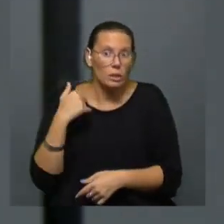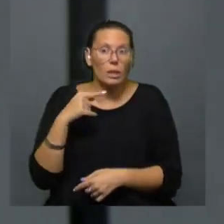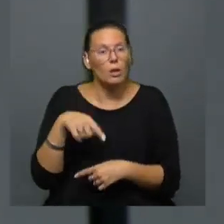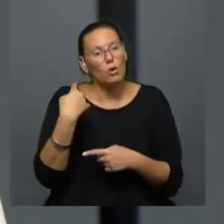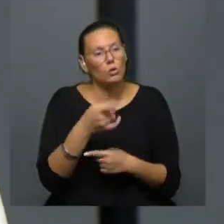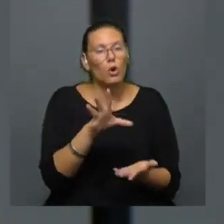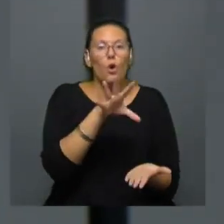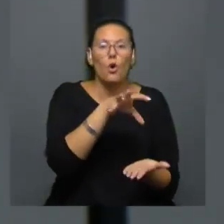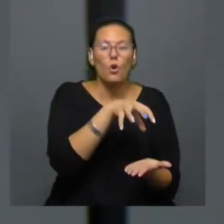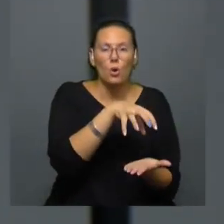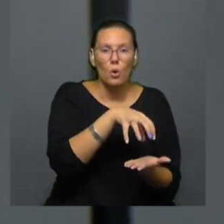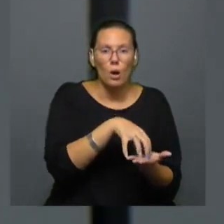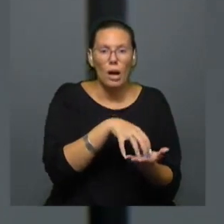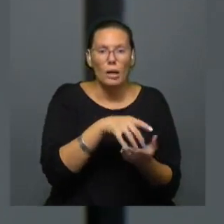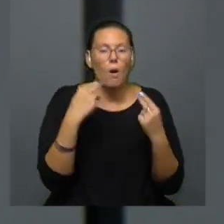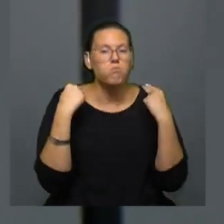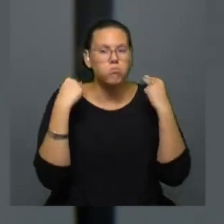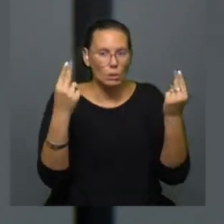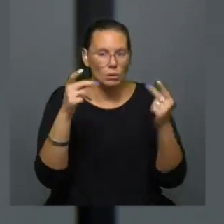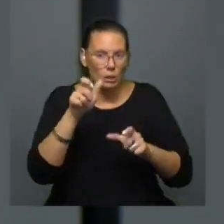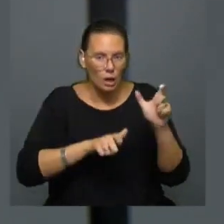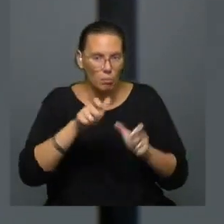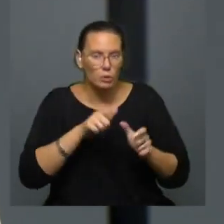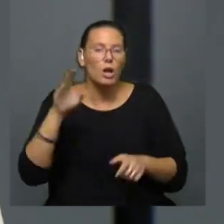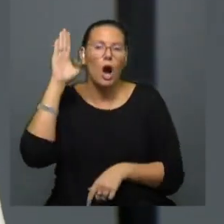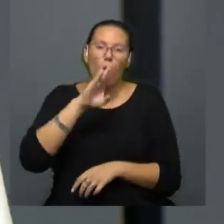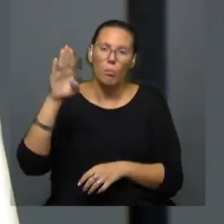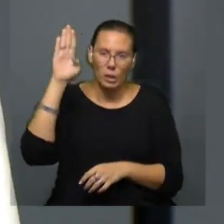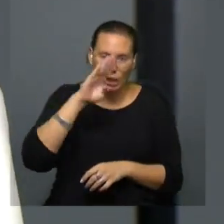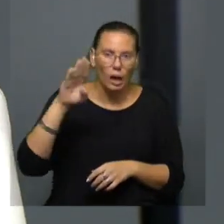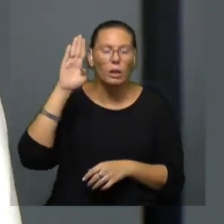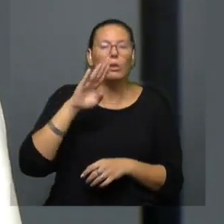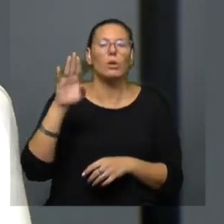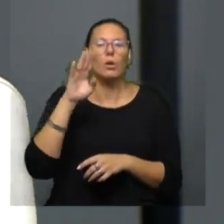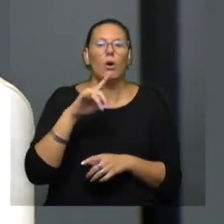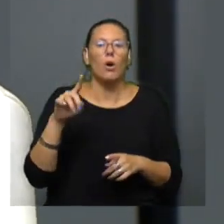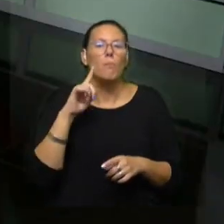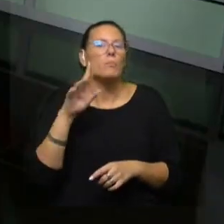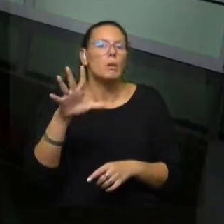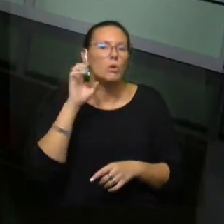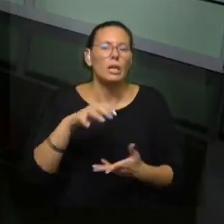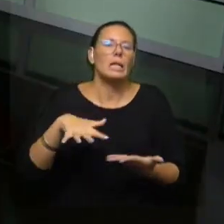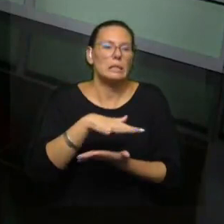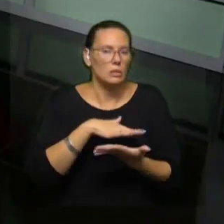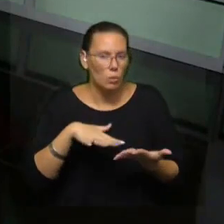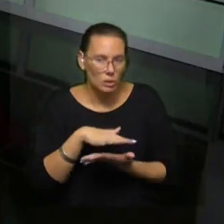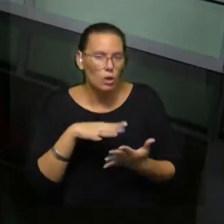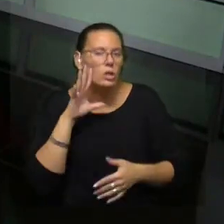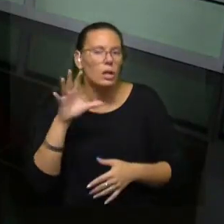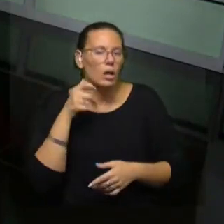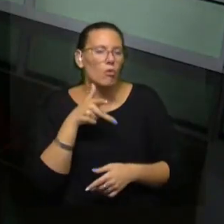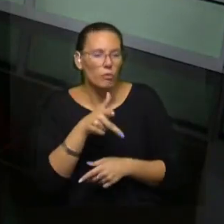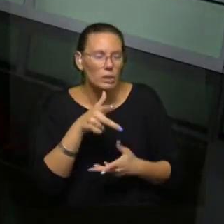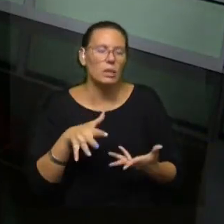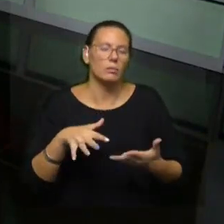lugares donde la resistencia popular homenajeó, destacó memoriales, cuestiones, eventos, fechas,